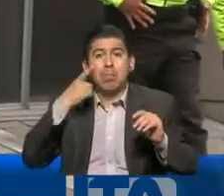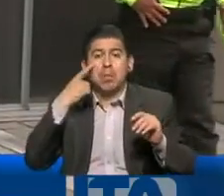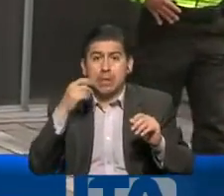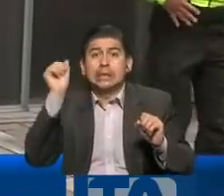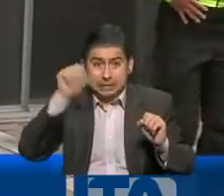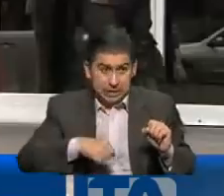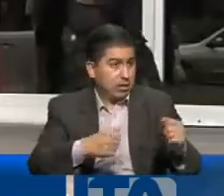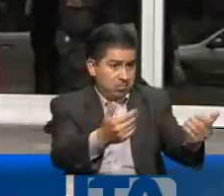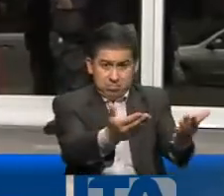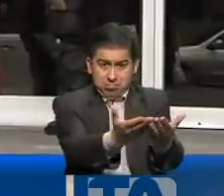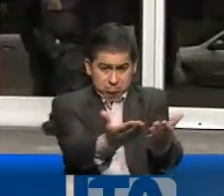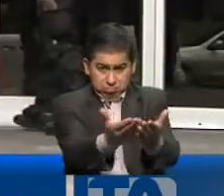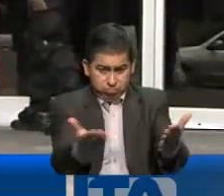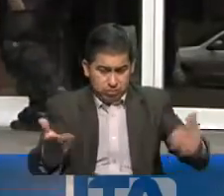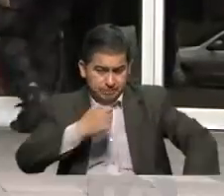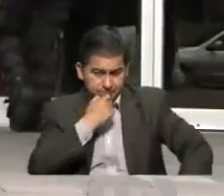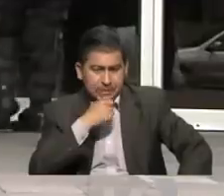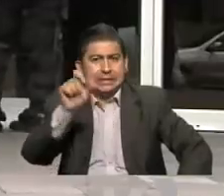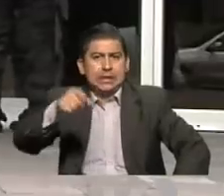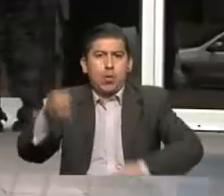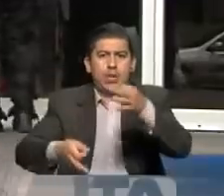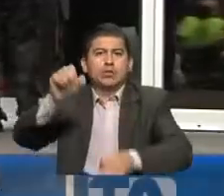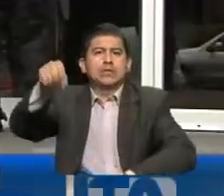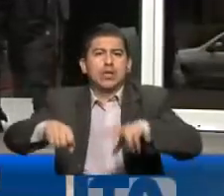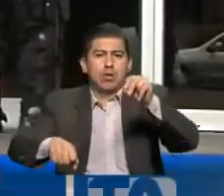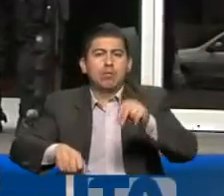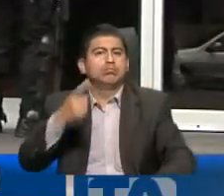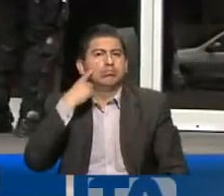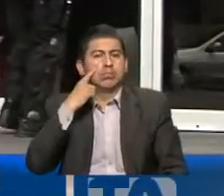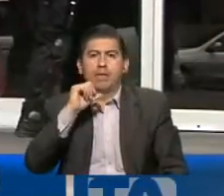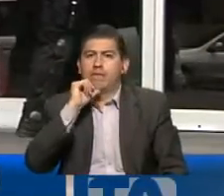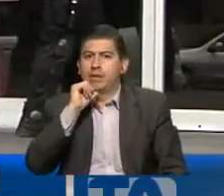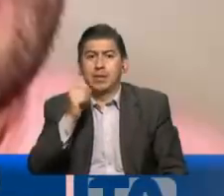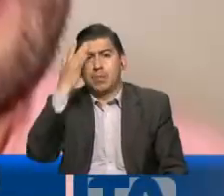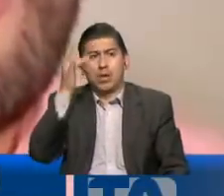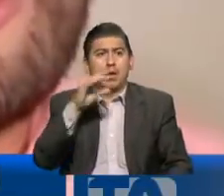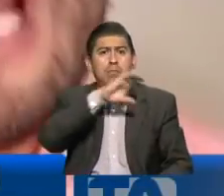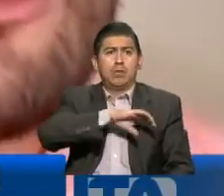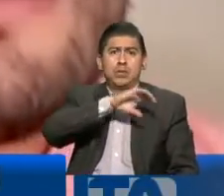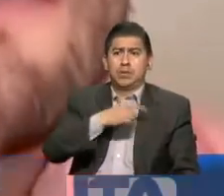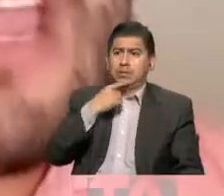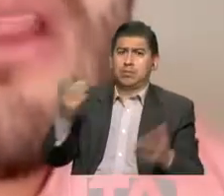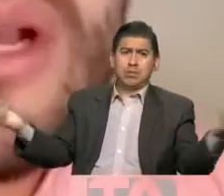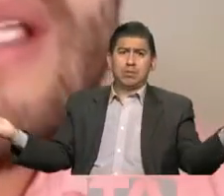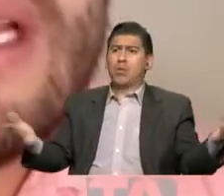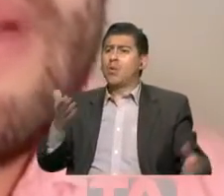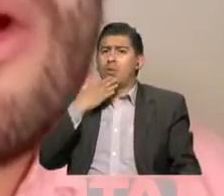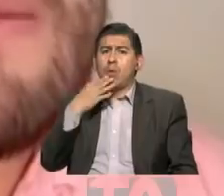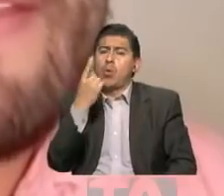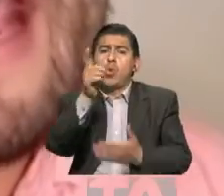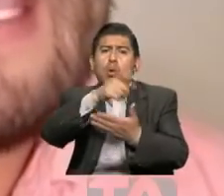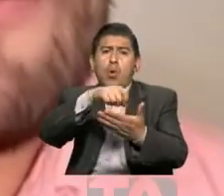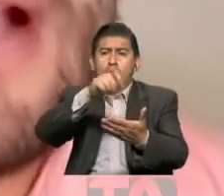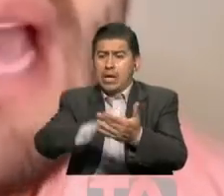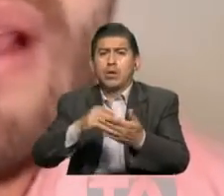elementos recopilados por Fiscalía y que generan más de una reacción en el Consejo Municipal. De un contrato indebido que se terminó